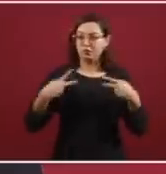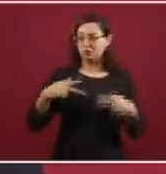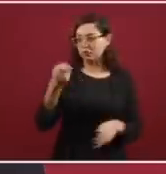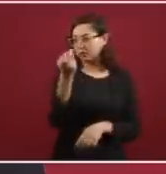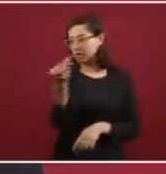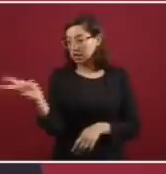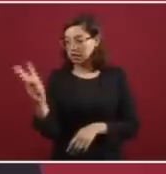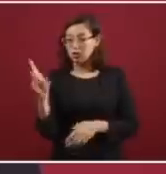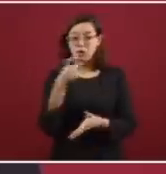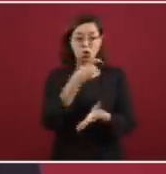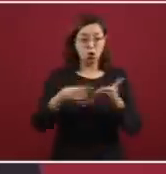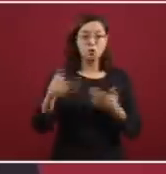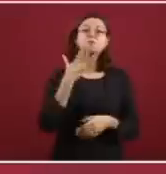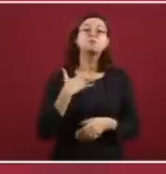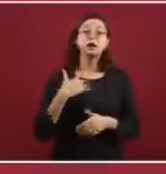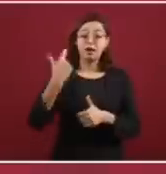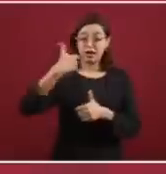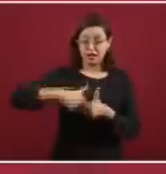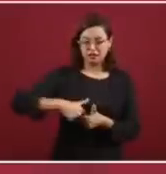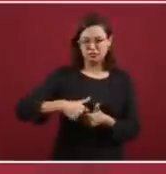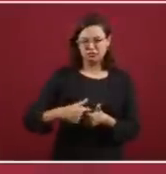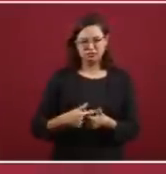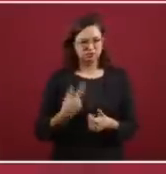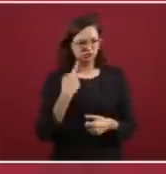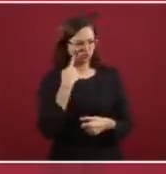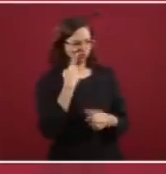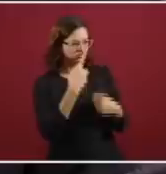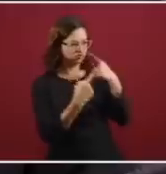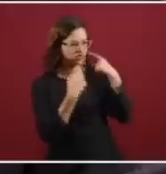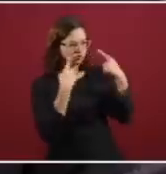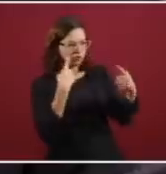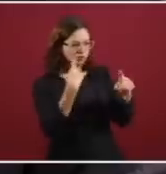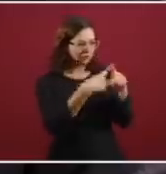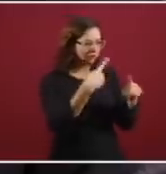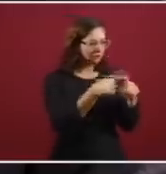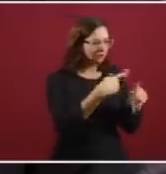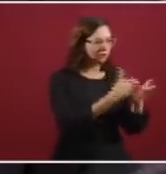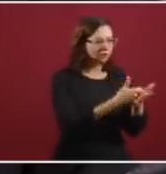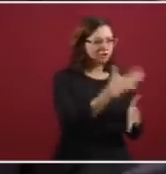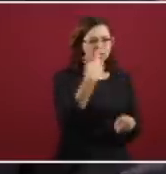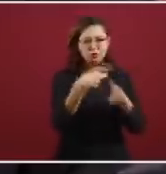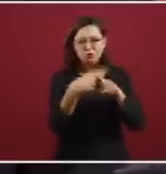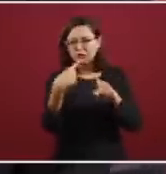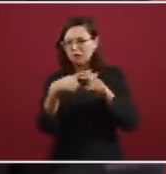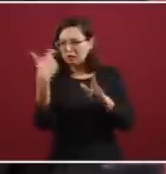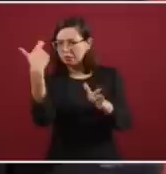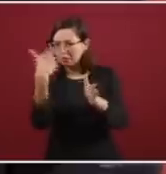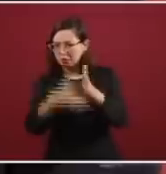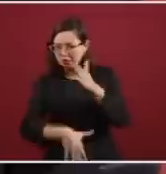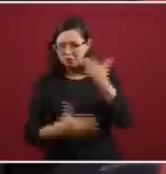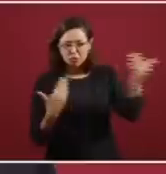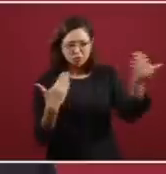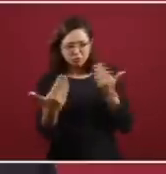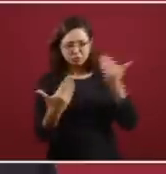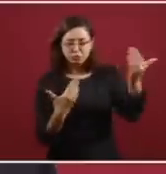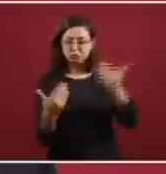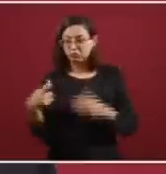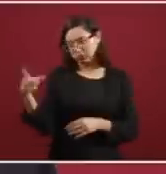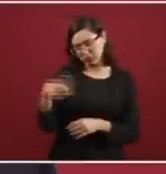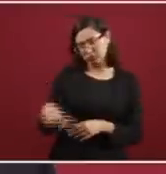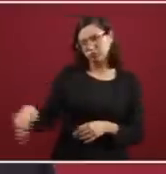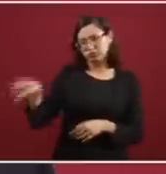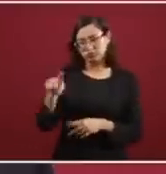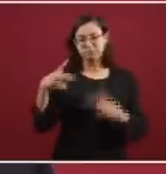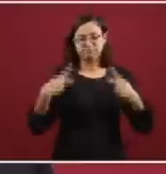quién en los precios, para así regular, controlar los precios con la participación